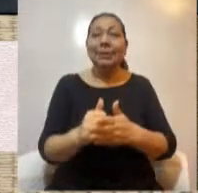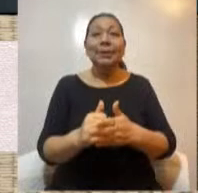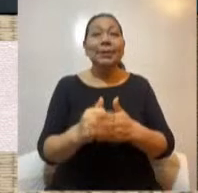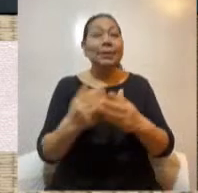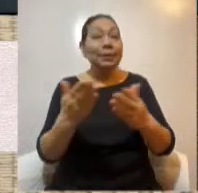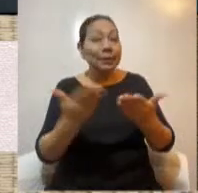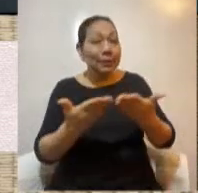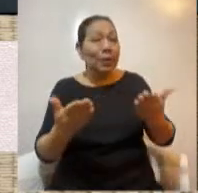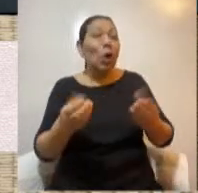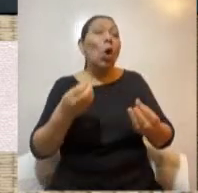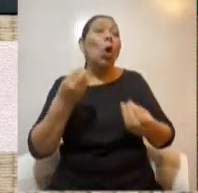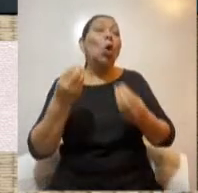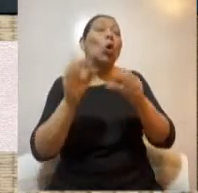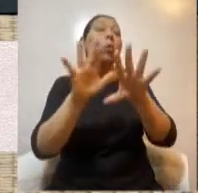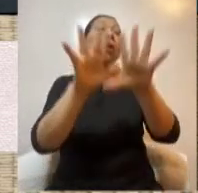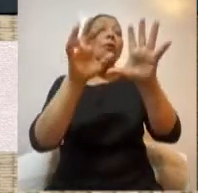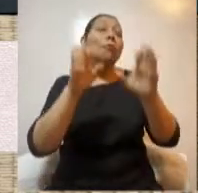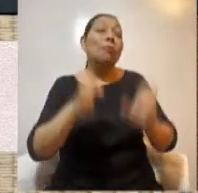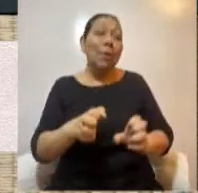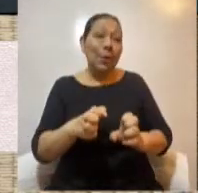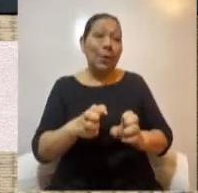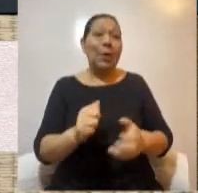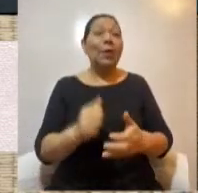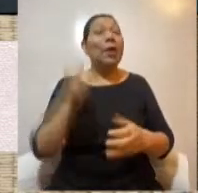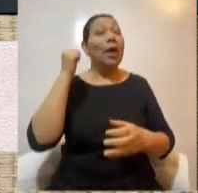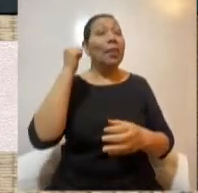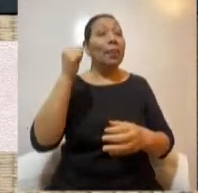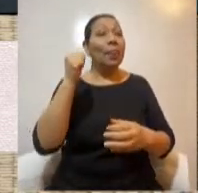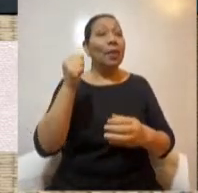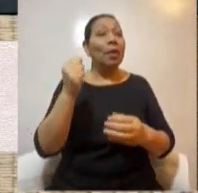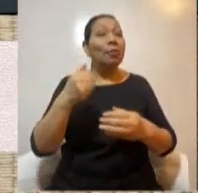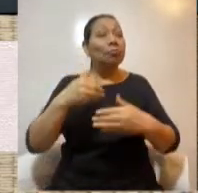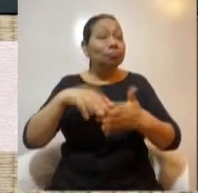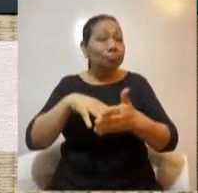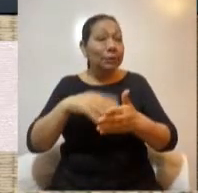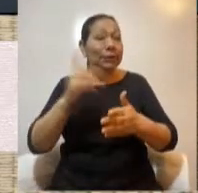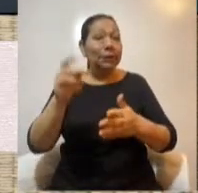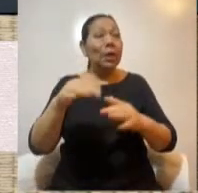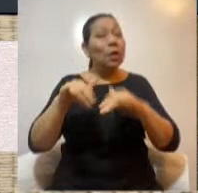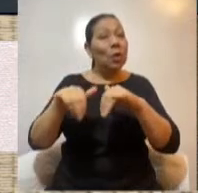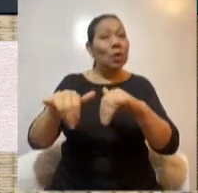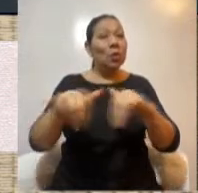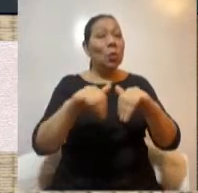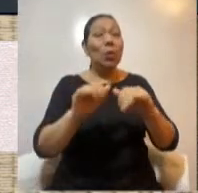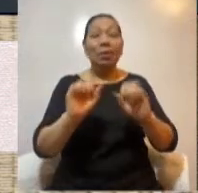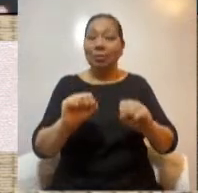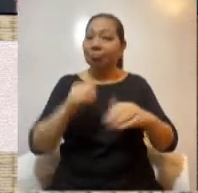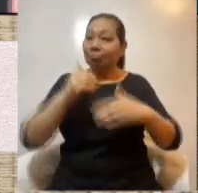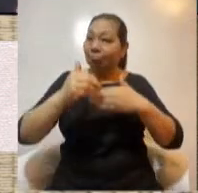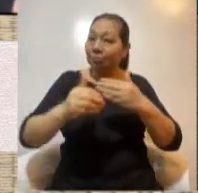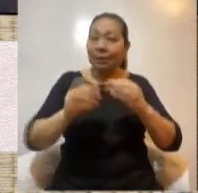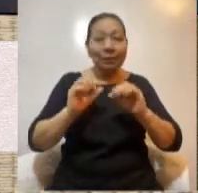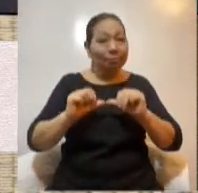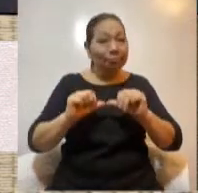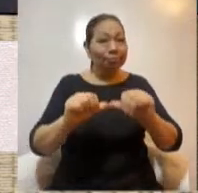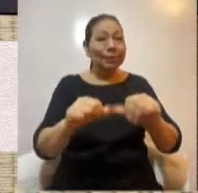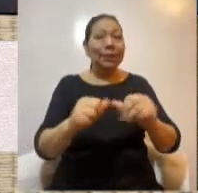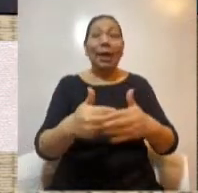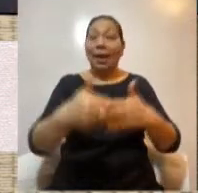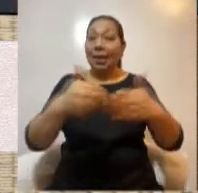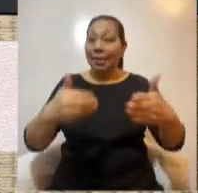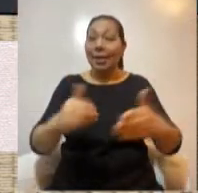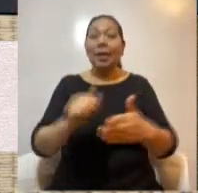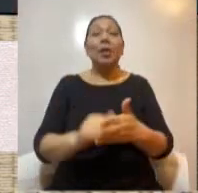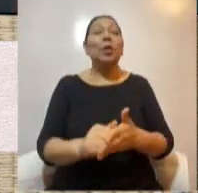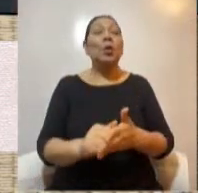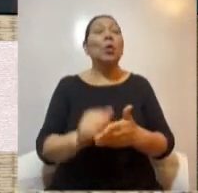stare decisis en materia de cómo evaluar las vulneraciones al derecho a la igualdad. Sigue precedentes